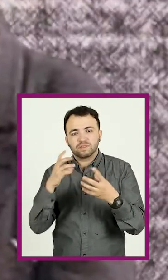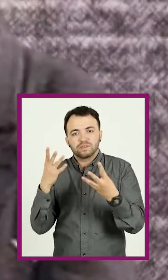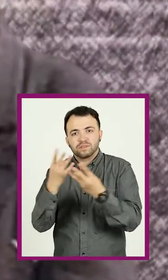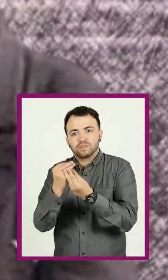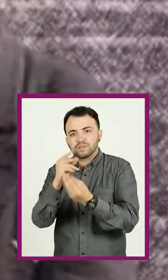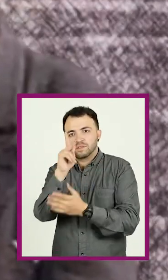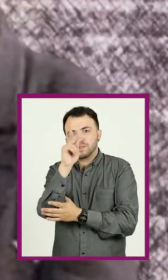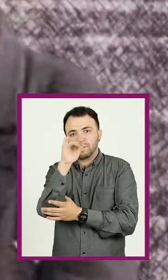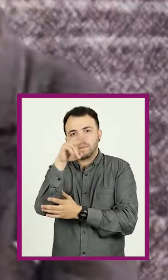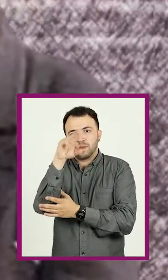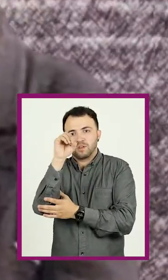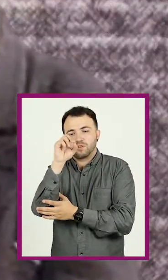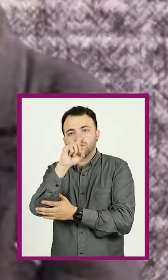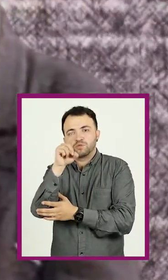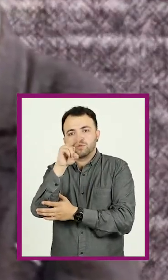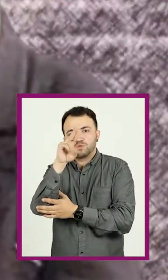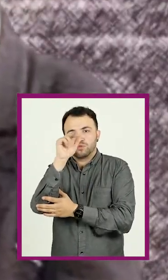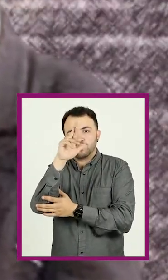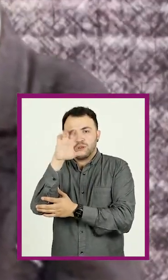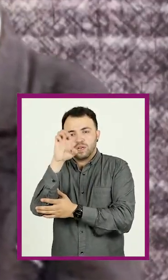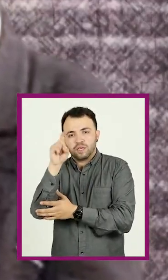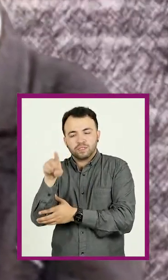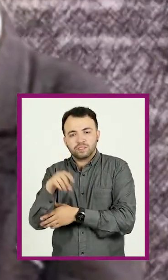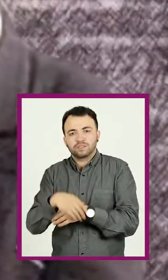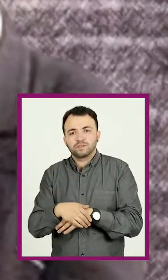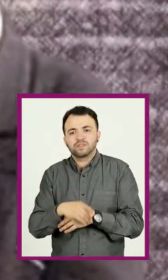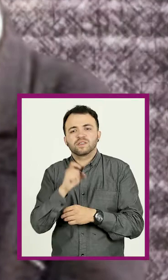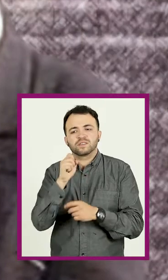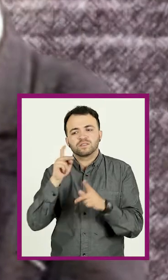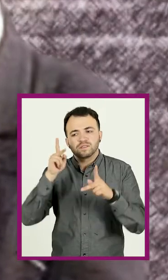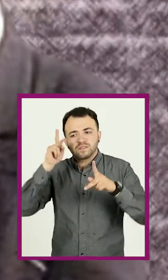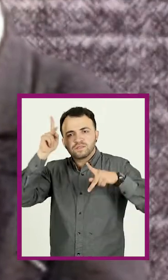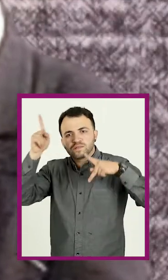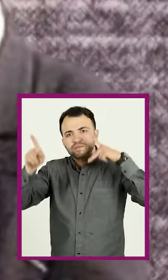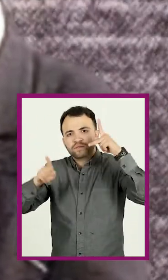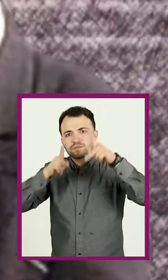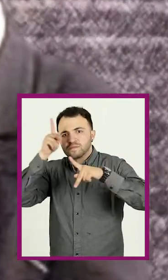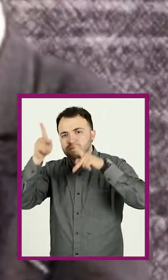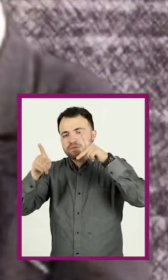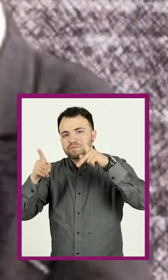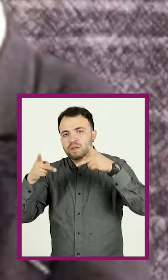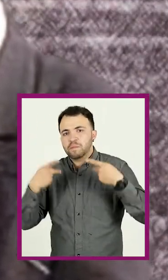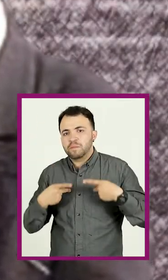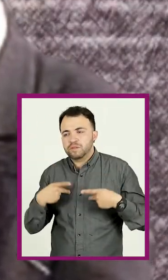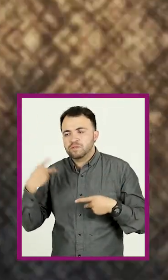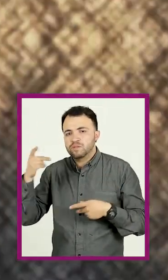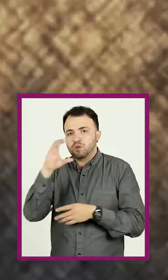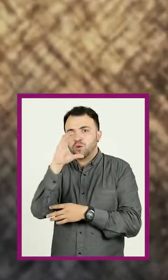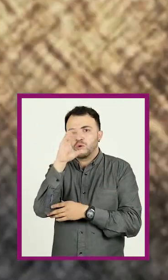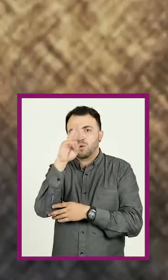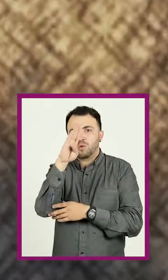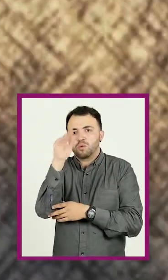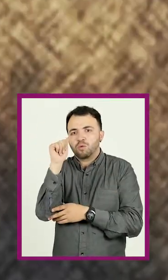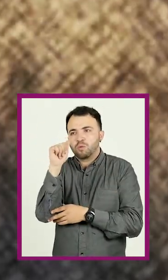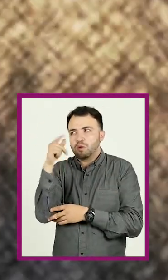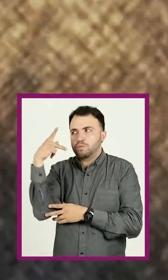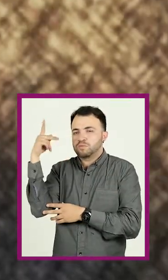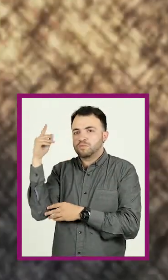con Pino Suárez, lo visita el embajador de Cuba, Márquez